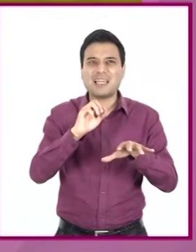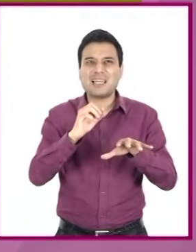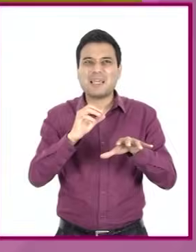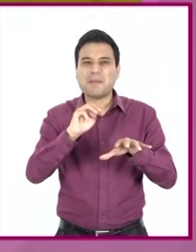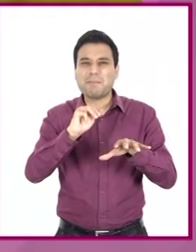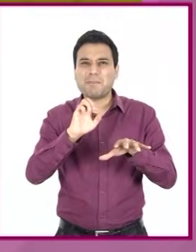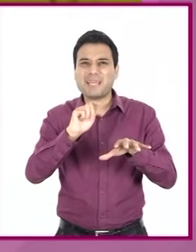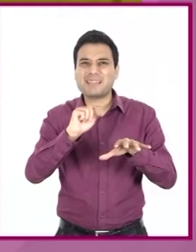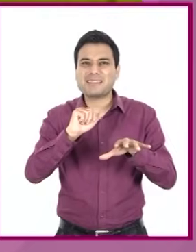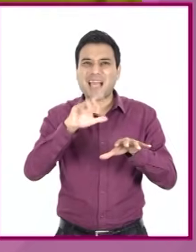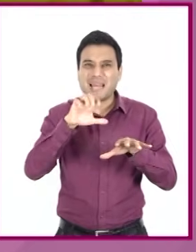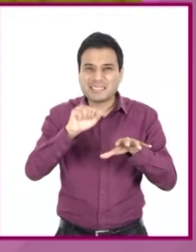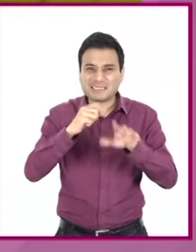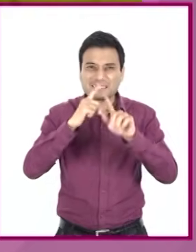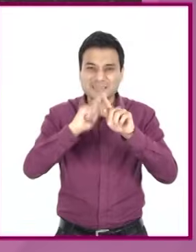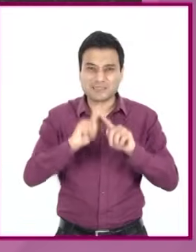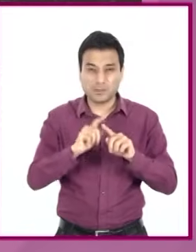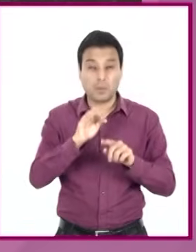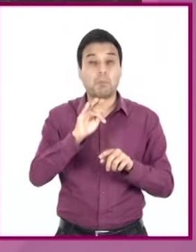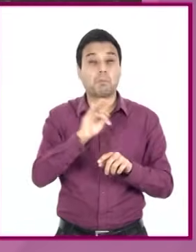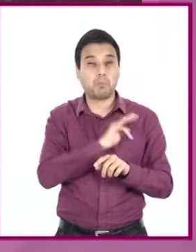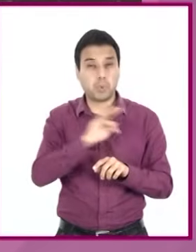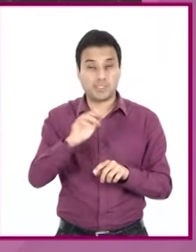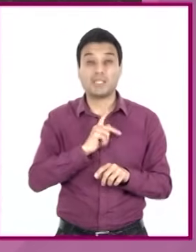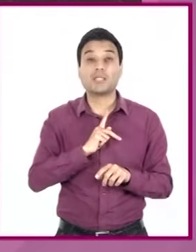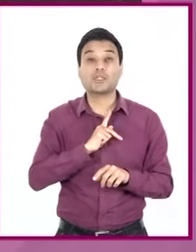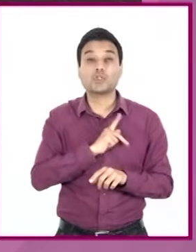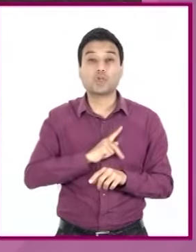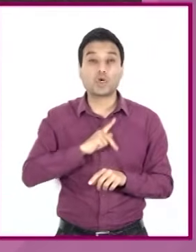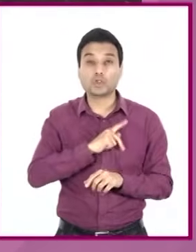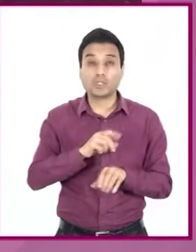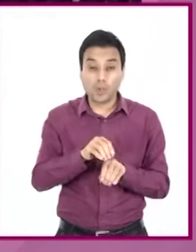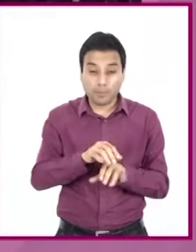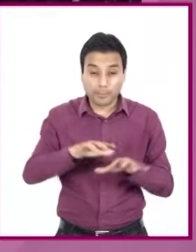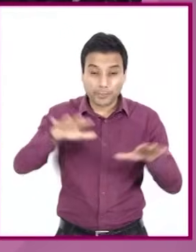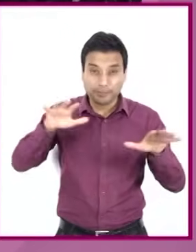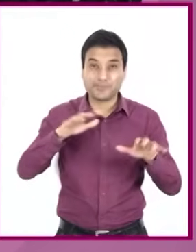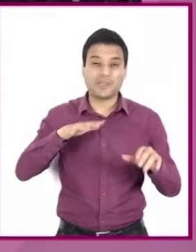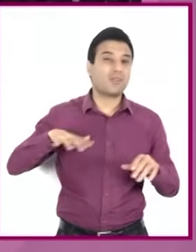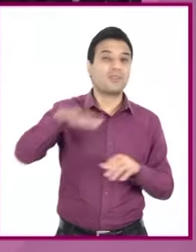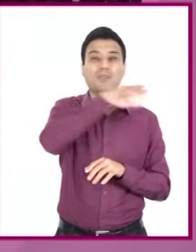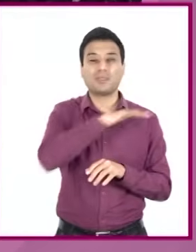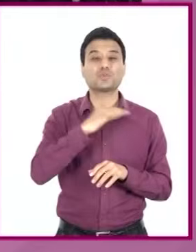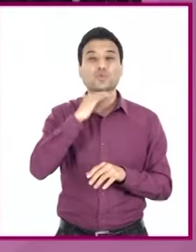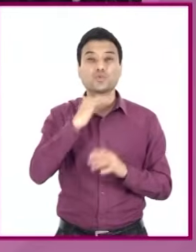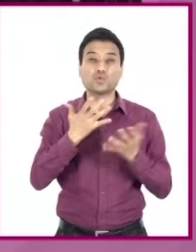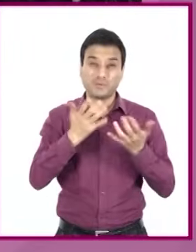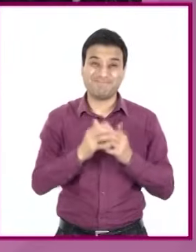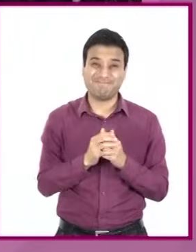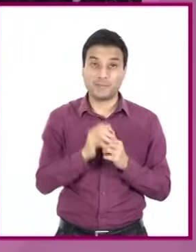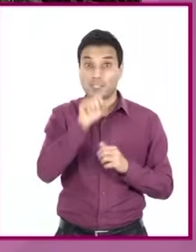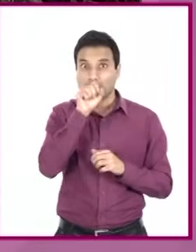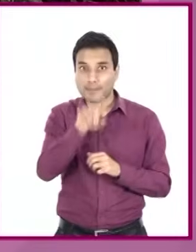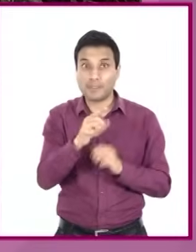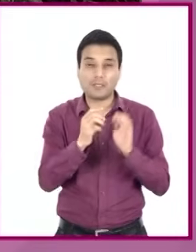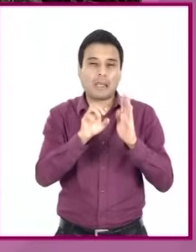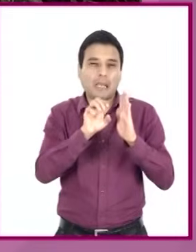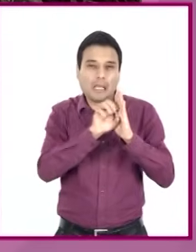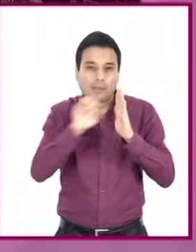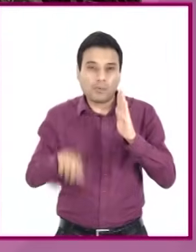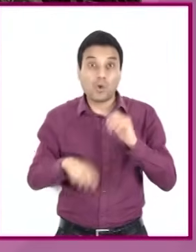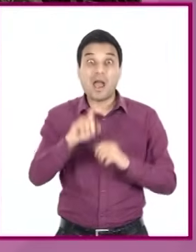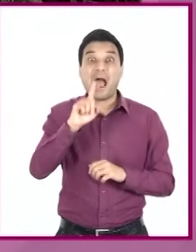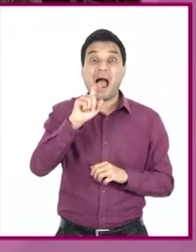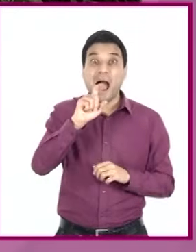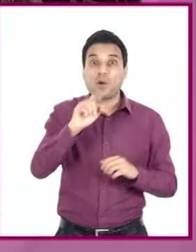pesados que pueden ser muy tóxicos y afectar seriamente el ambiente, sobre todo si se filtran a aguas superficiales